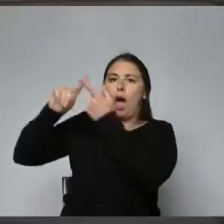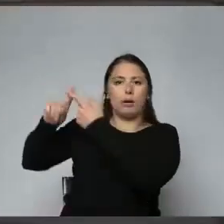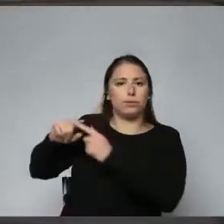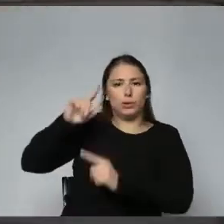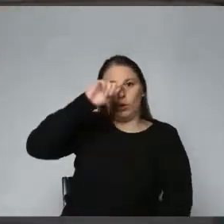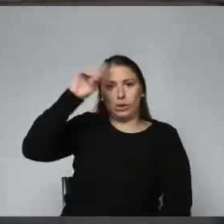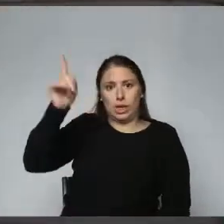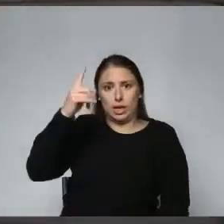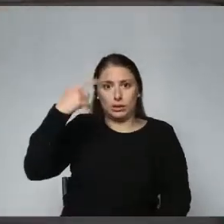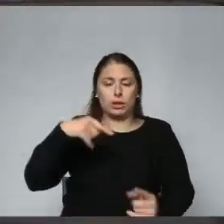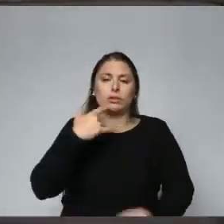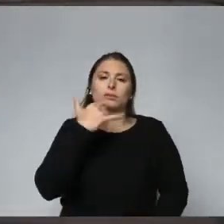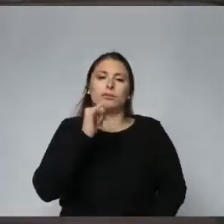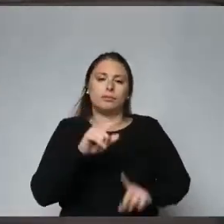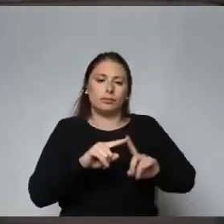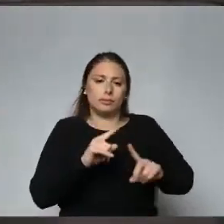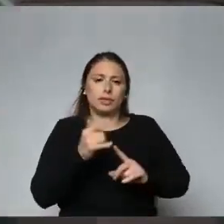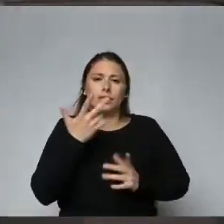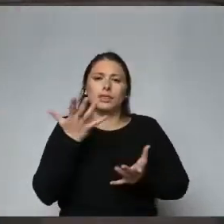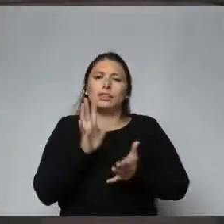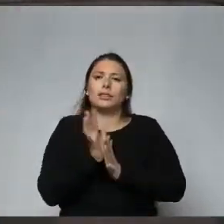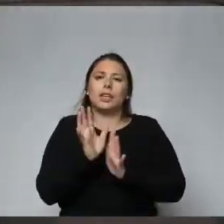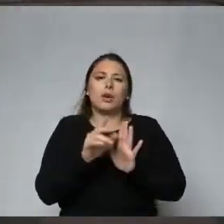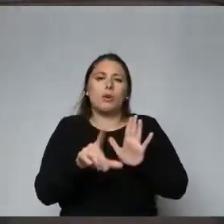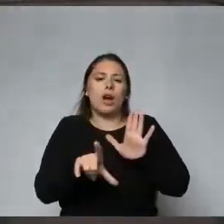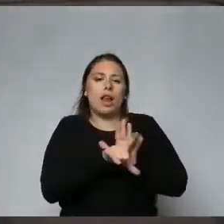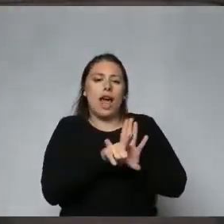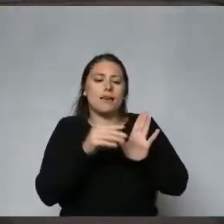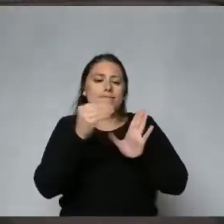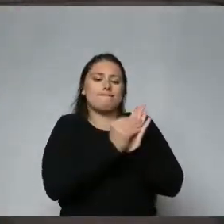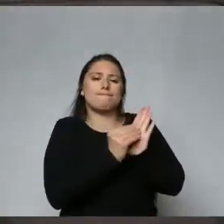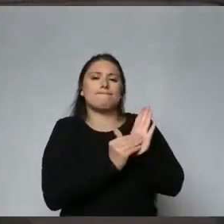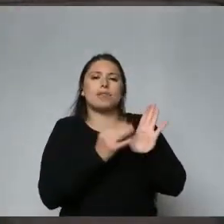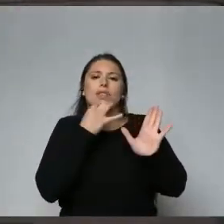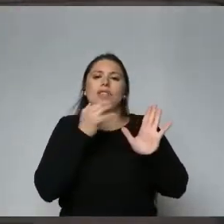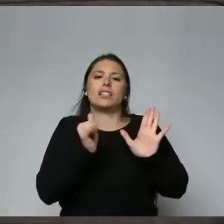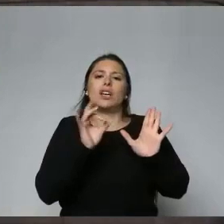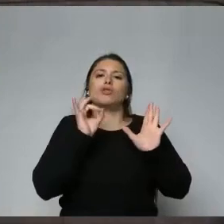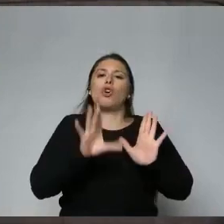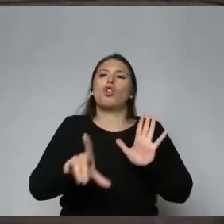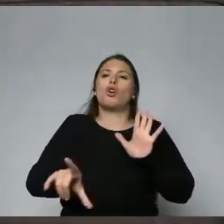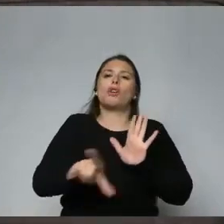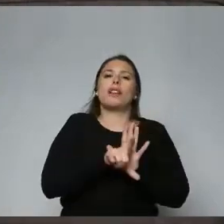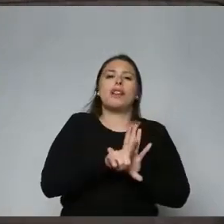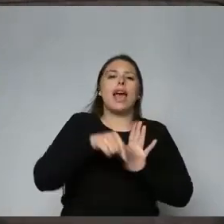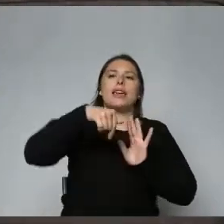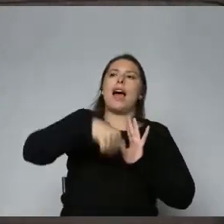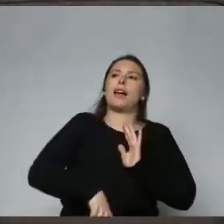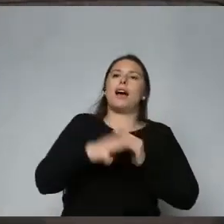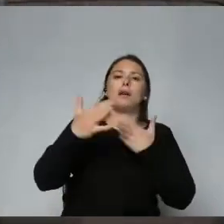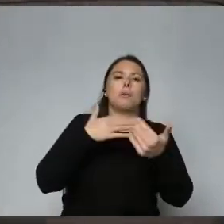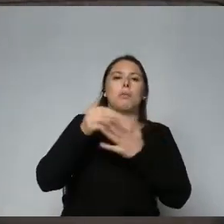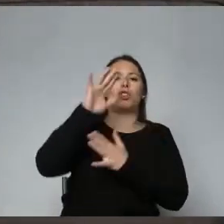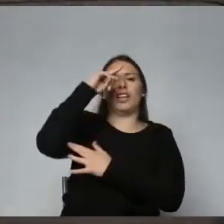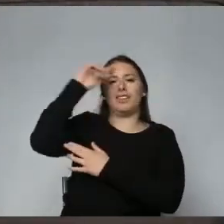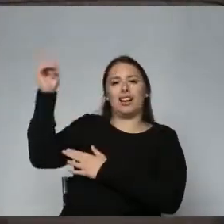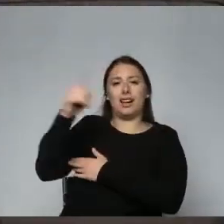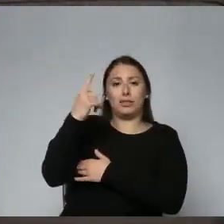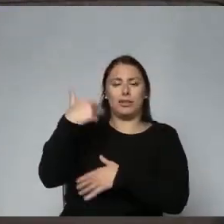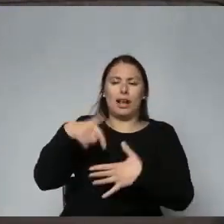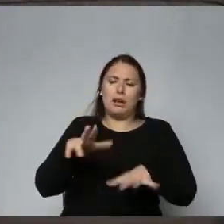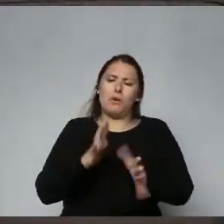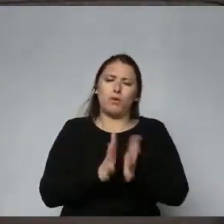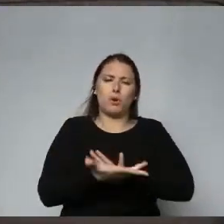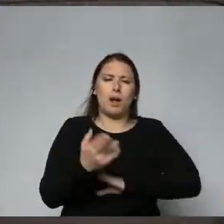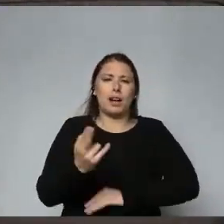especie de encierro en esa ley de que vamos a aplicar solo la ley nacional y unas cosas bastante raras. Pero